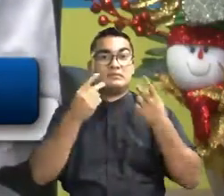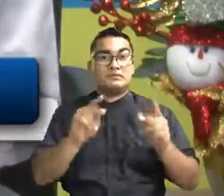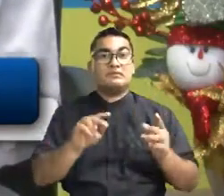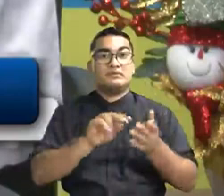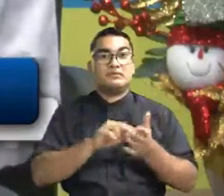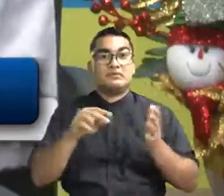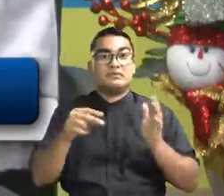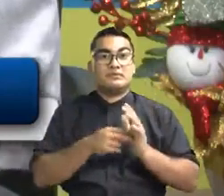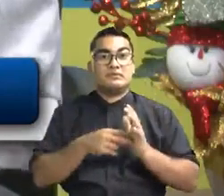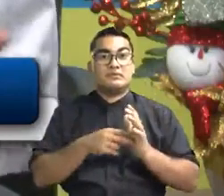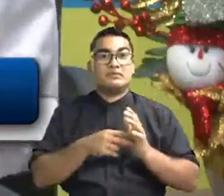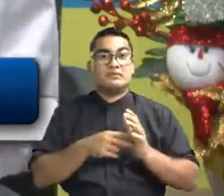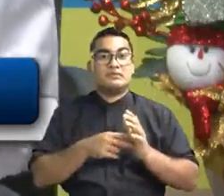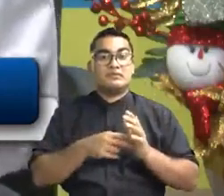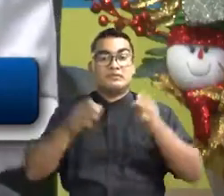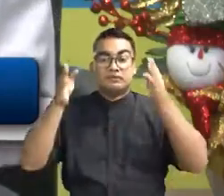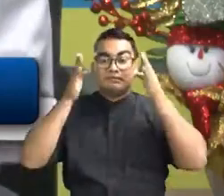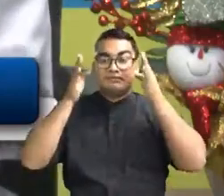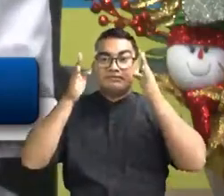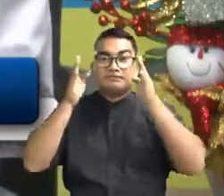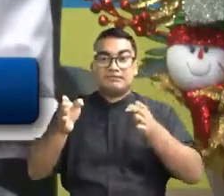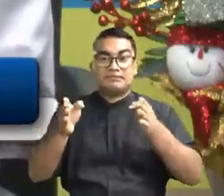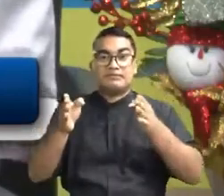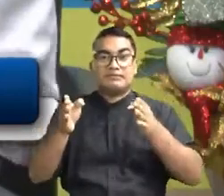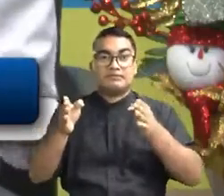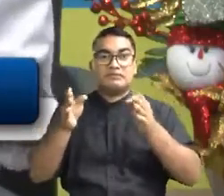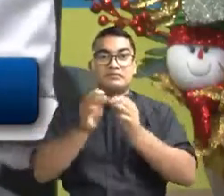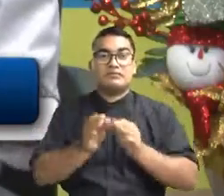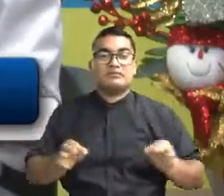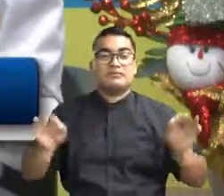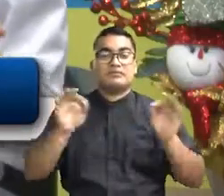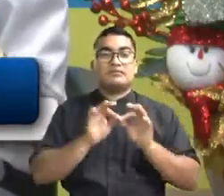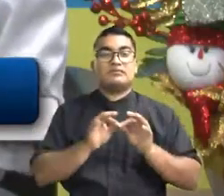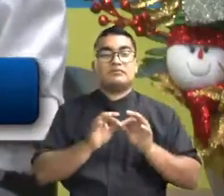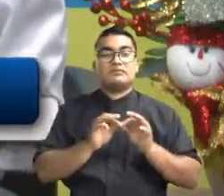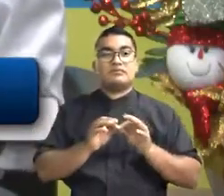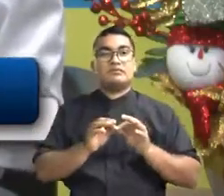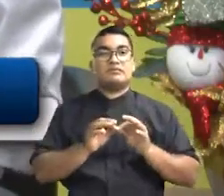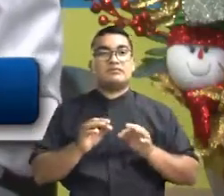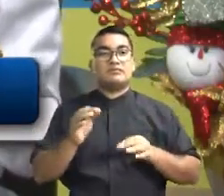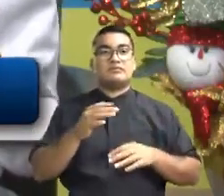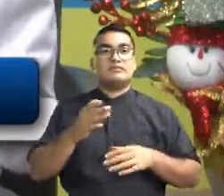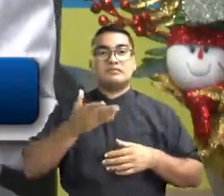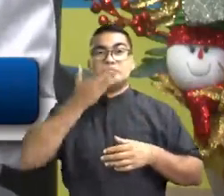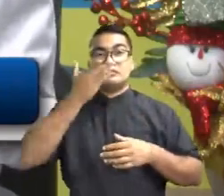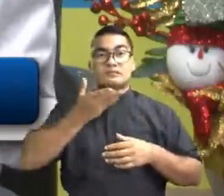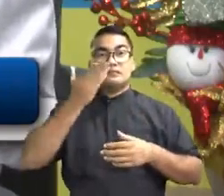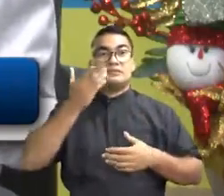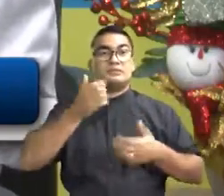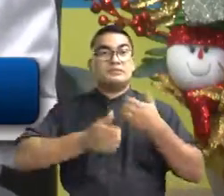sustituye tampoco la atención, porque, como le digo, las exacerbaciones son